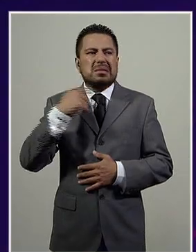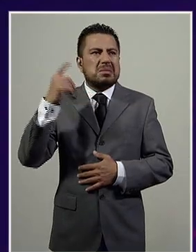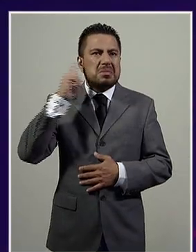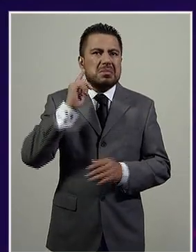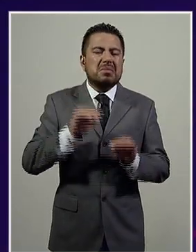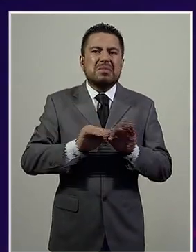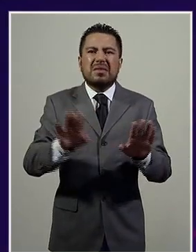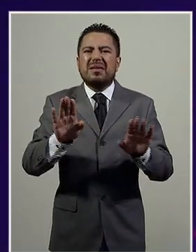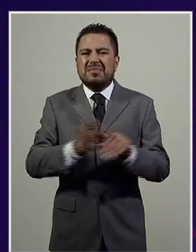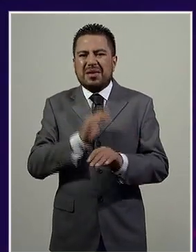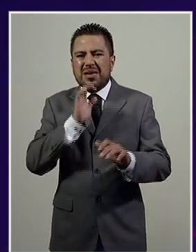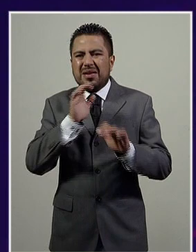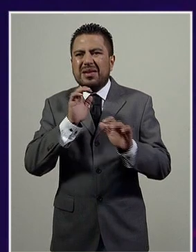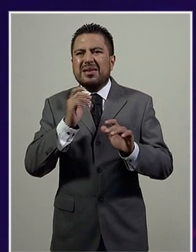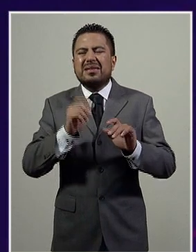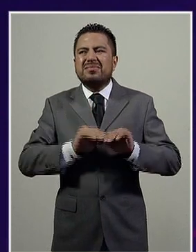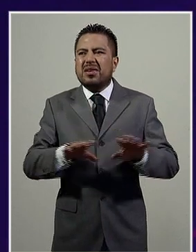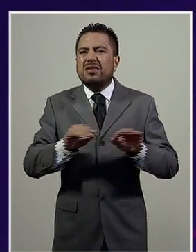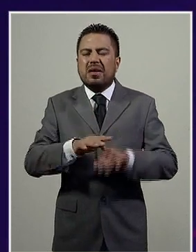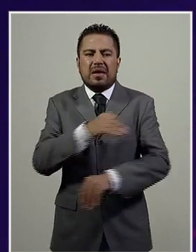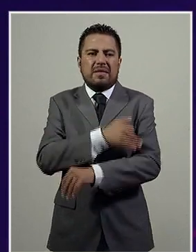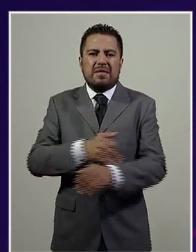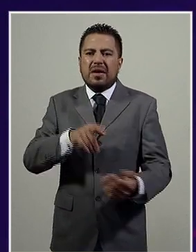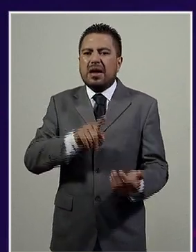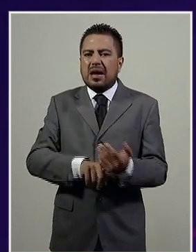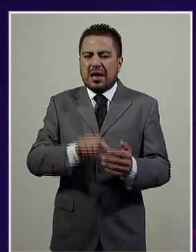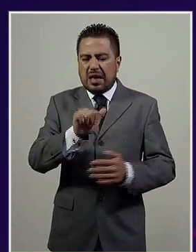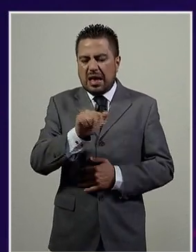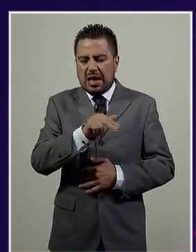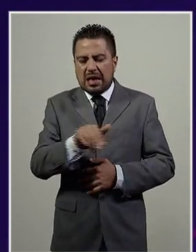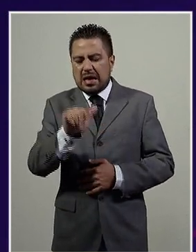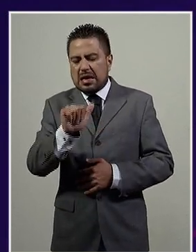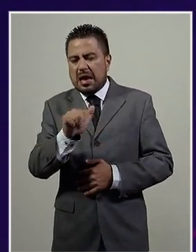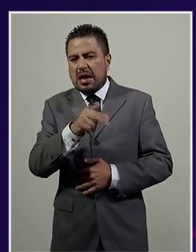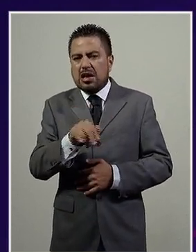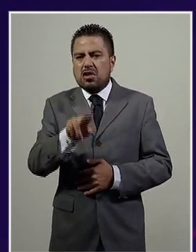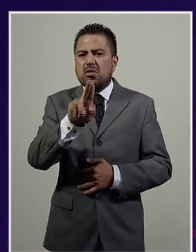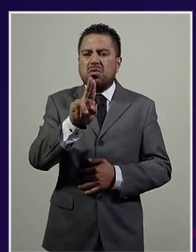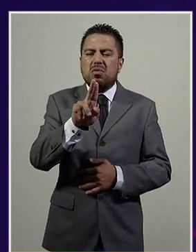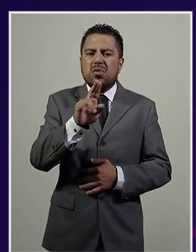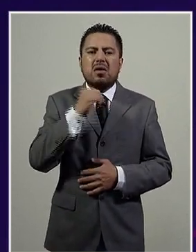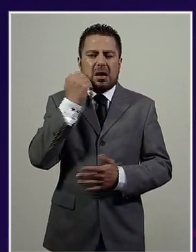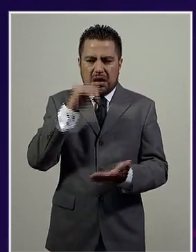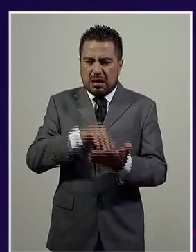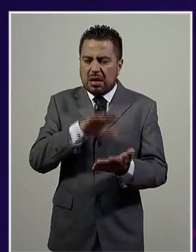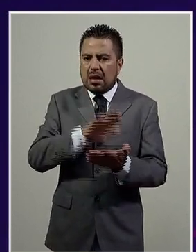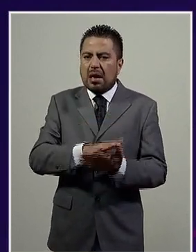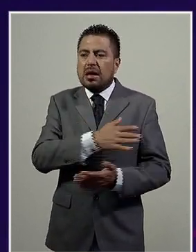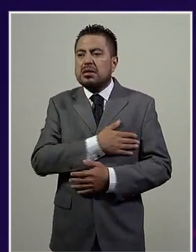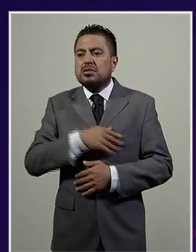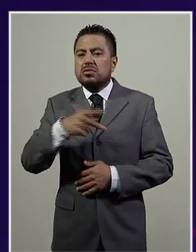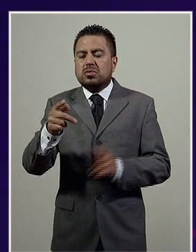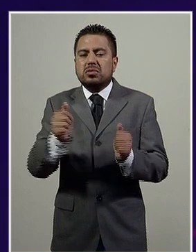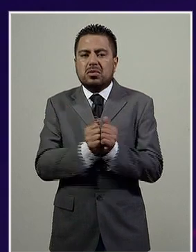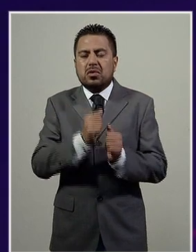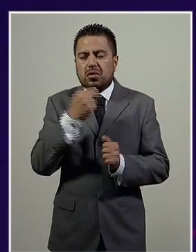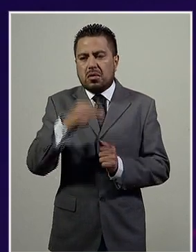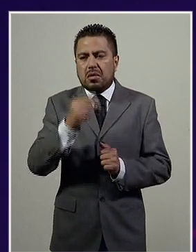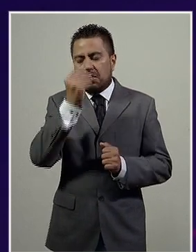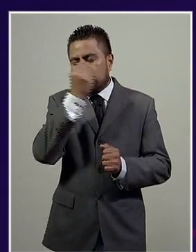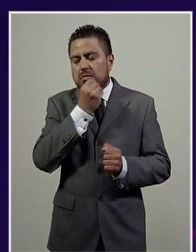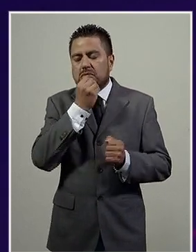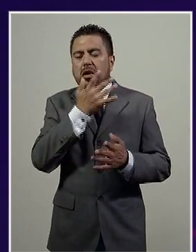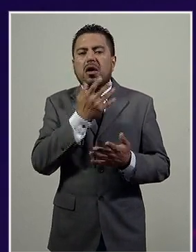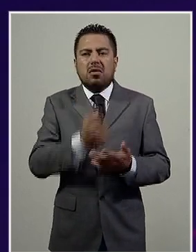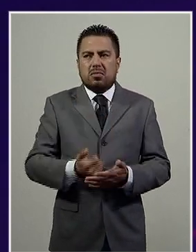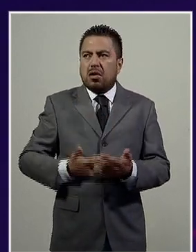estuvo en la prensa, de una familia ñañú que quería registrar a su hija con un nombre muy bonito, muy poético